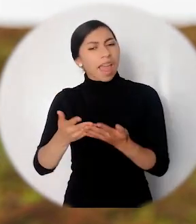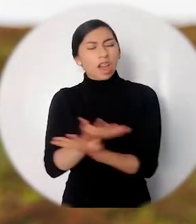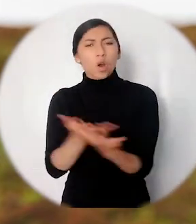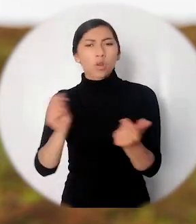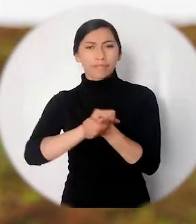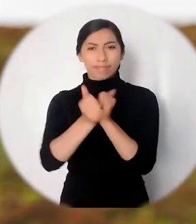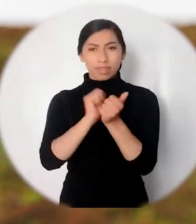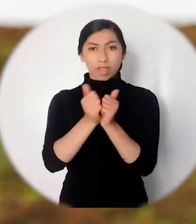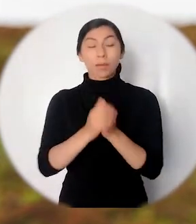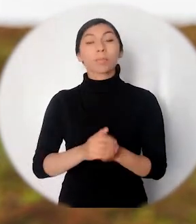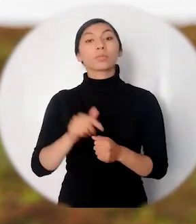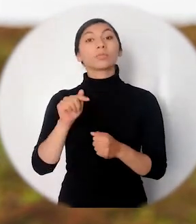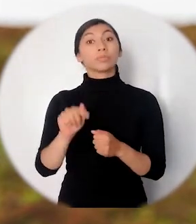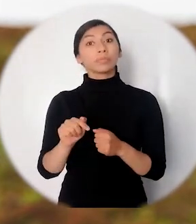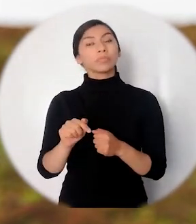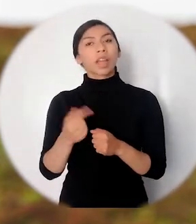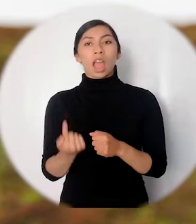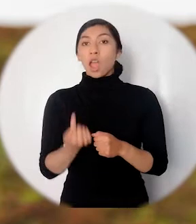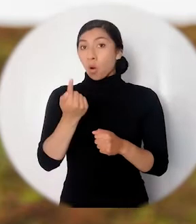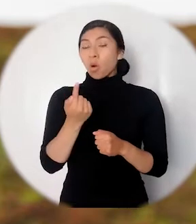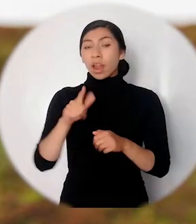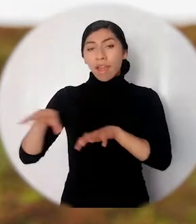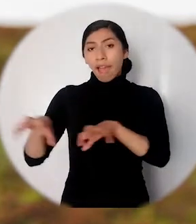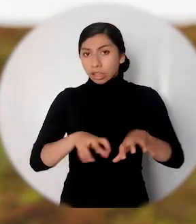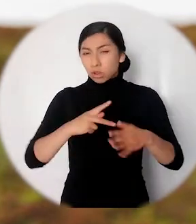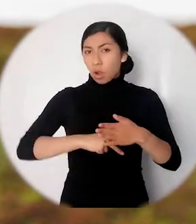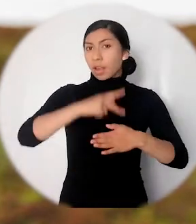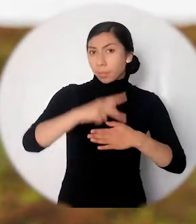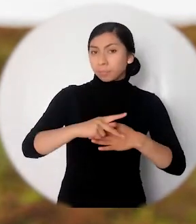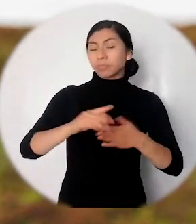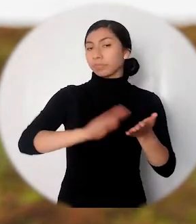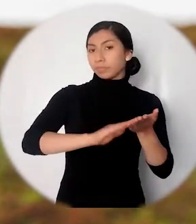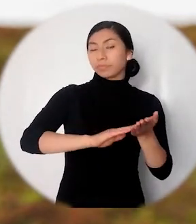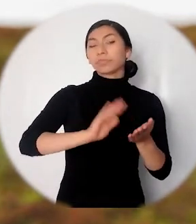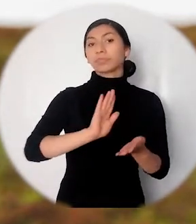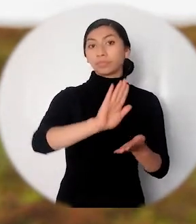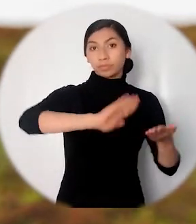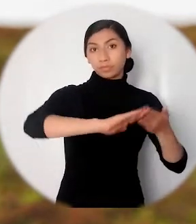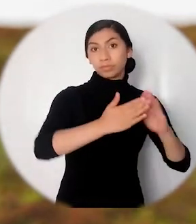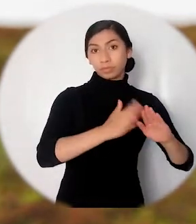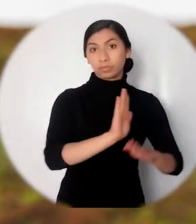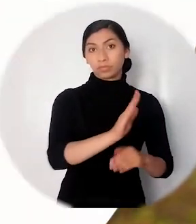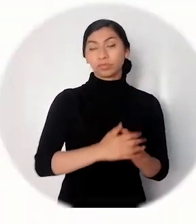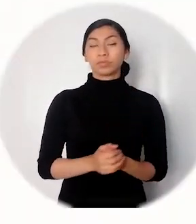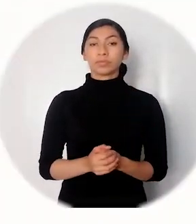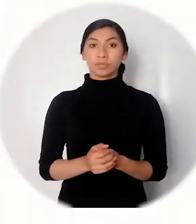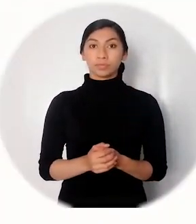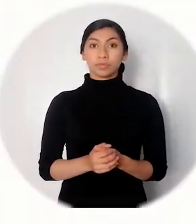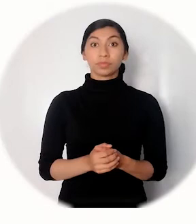elementos deportivos que hacen parte de una de las acciones contempladas en el Plan Integral de Reparación a este sujeto colectivo.